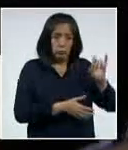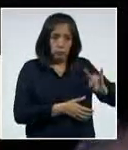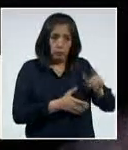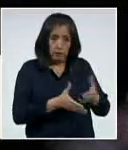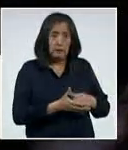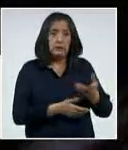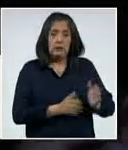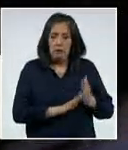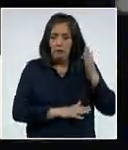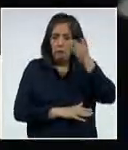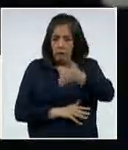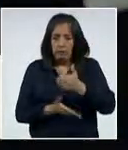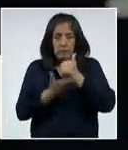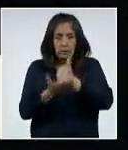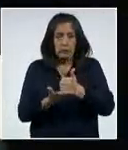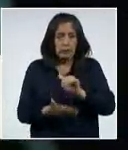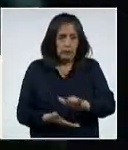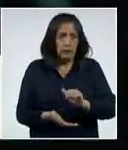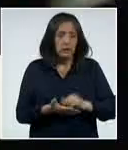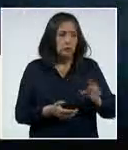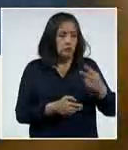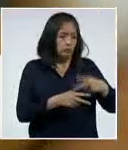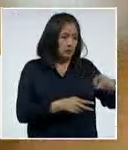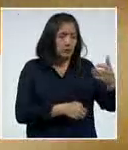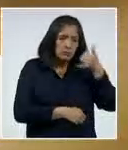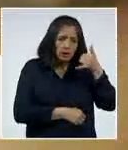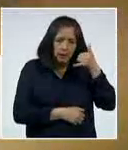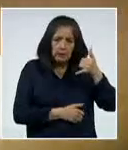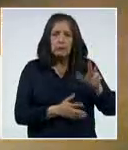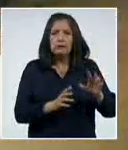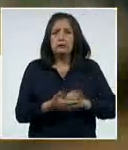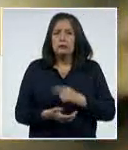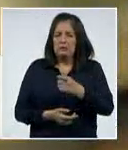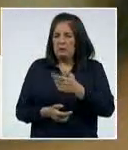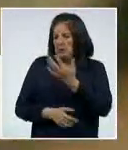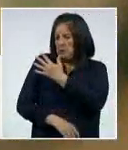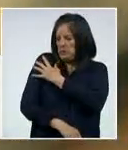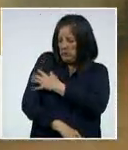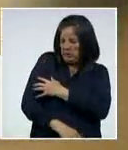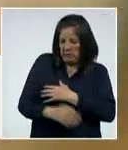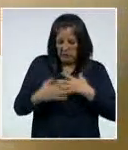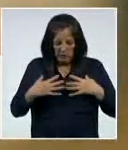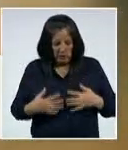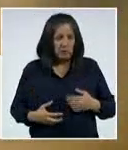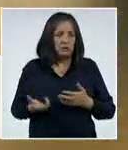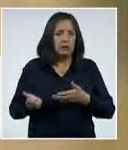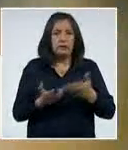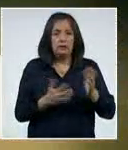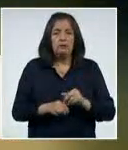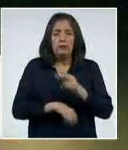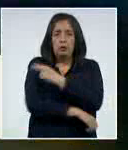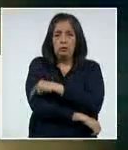2 acudió al socorro de la pequeña ante el llamado de los vecinos. Herida con raspones en el cuerpo, la trasladaron hasta el hospital de